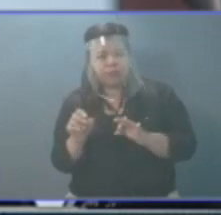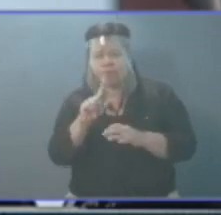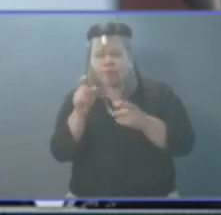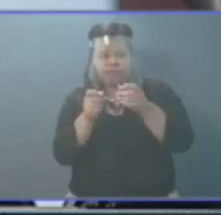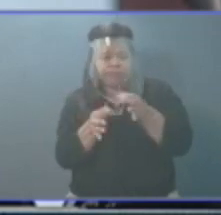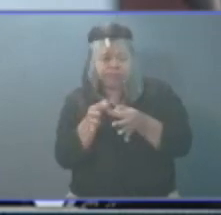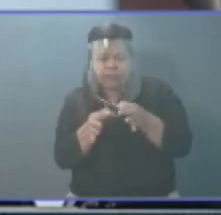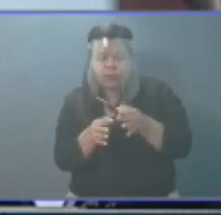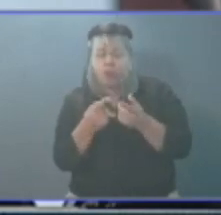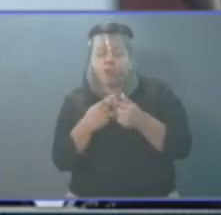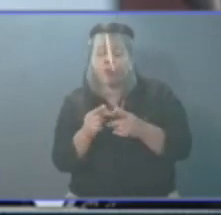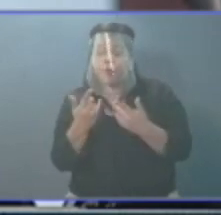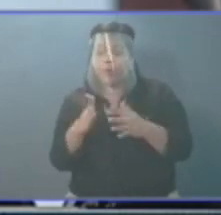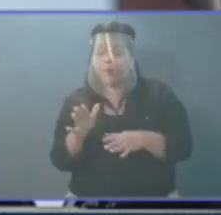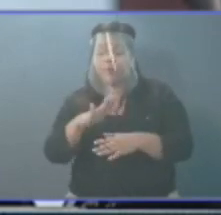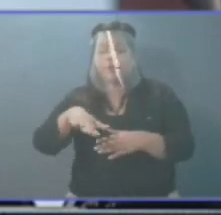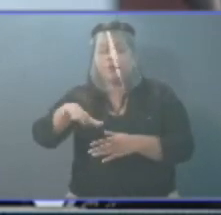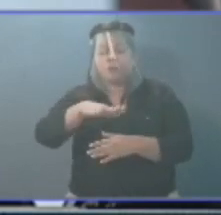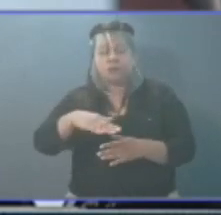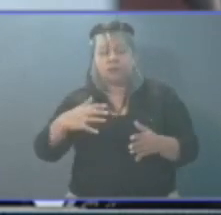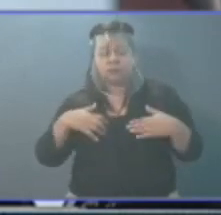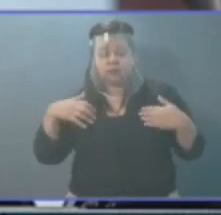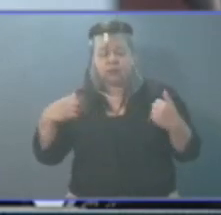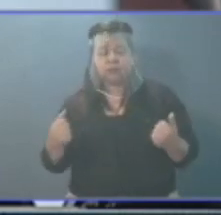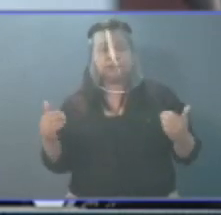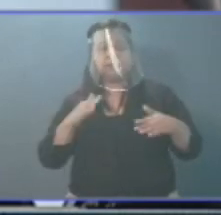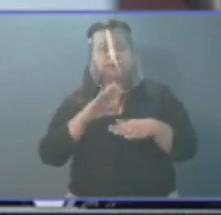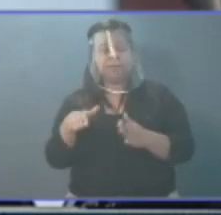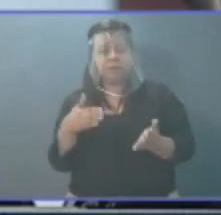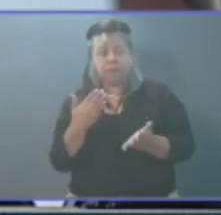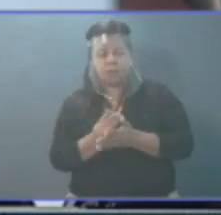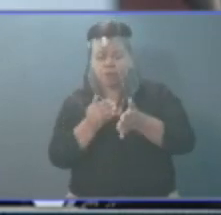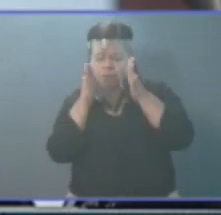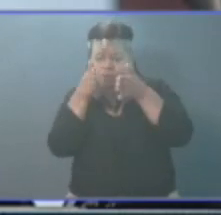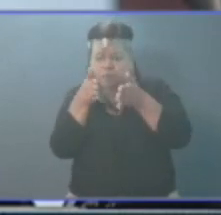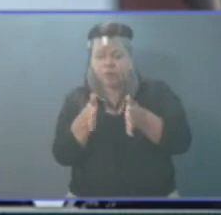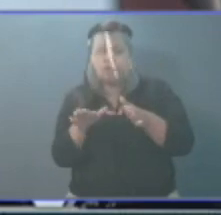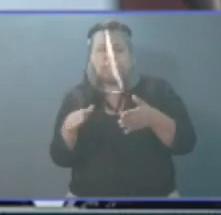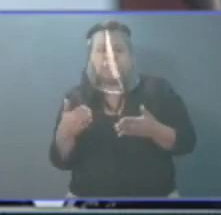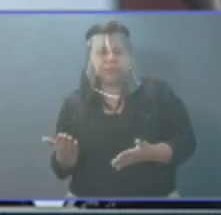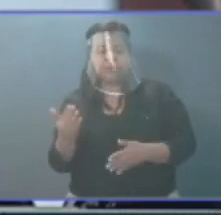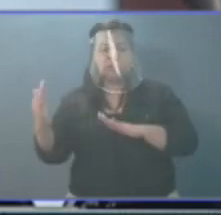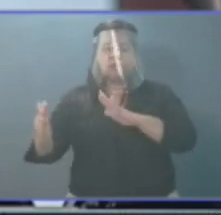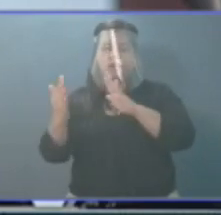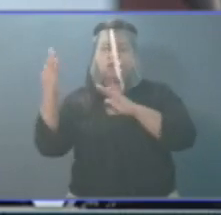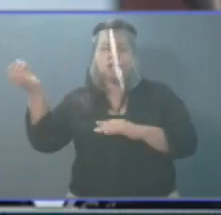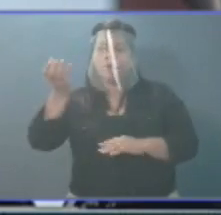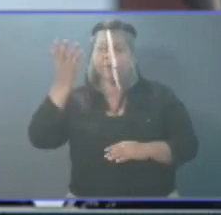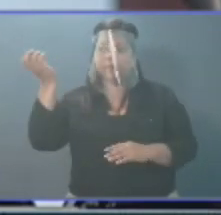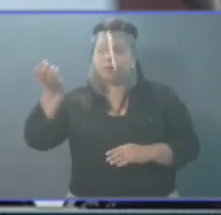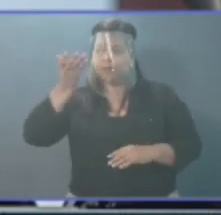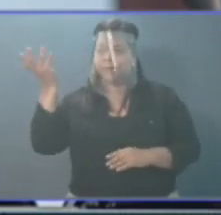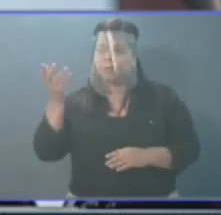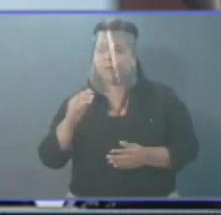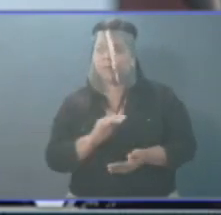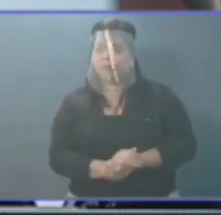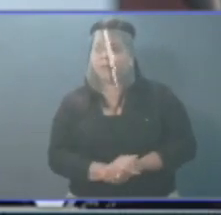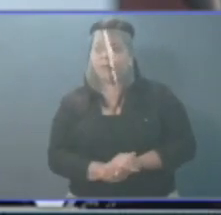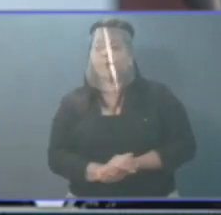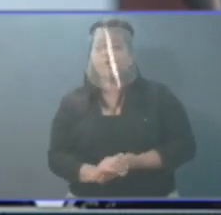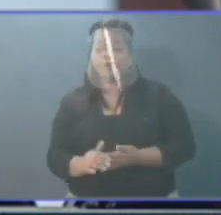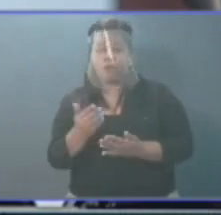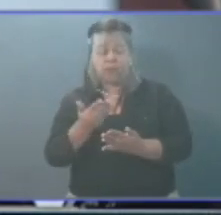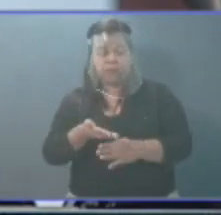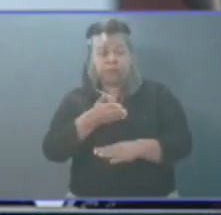así como en los centros de salud y los centros de contención destinados para la cuarentena frente al COVID-19. Se explica